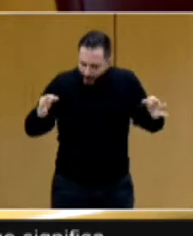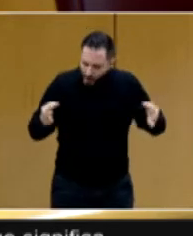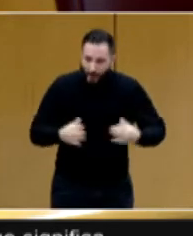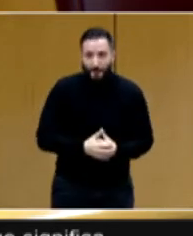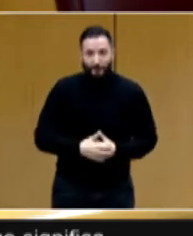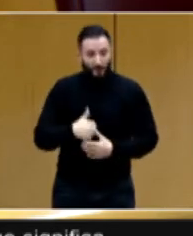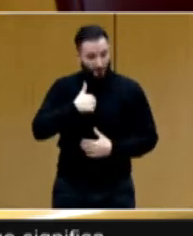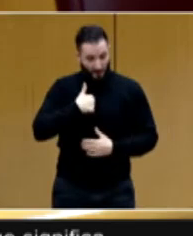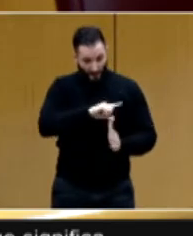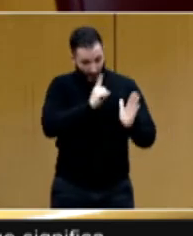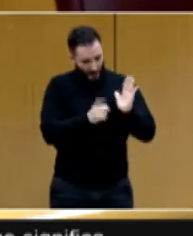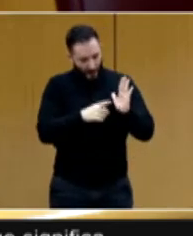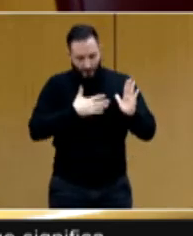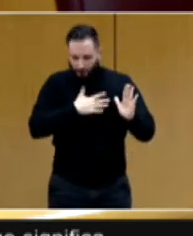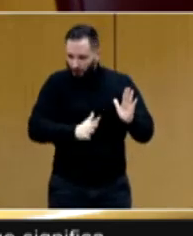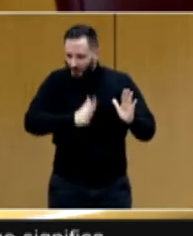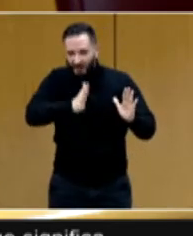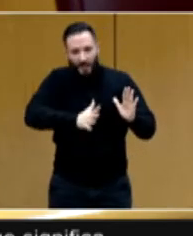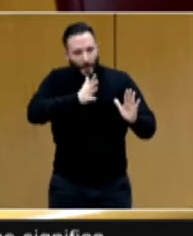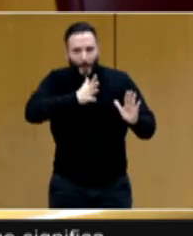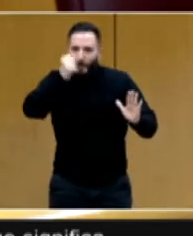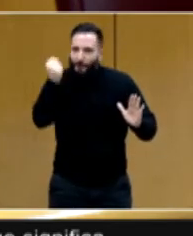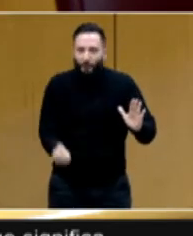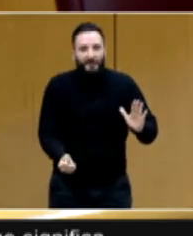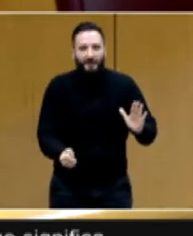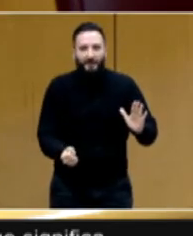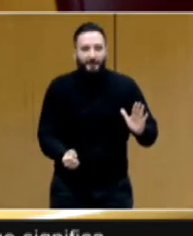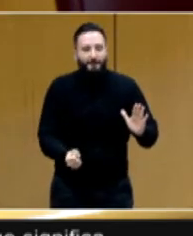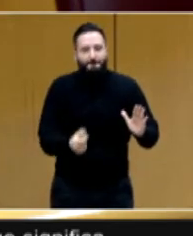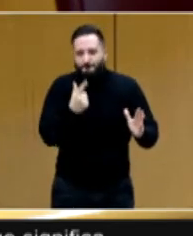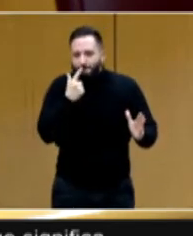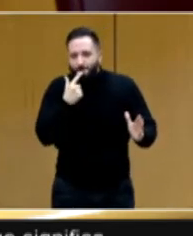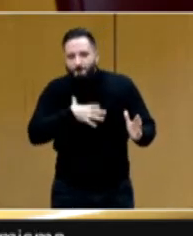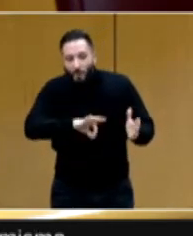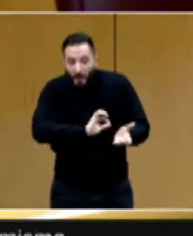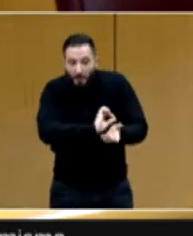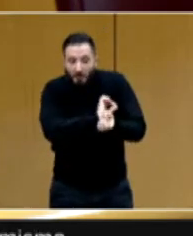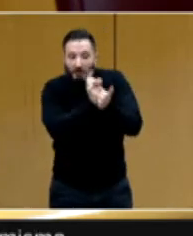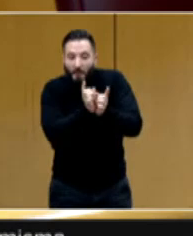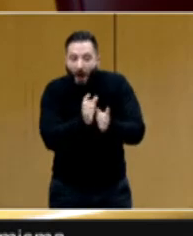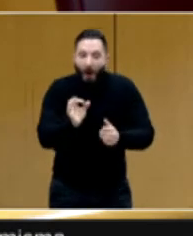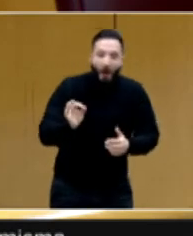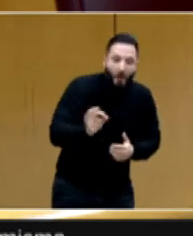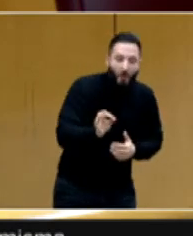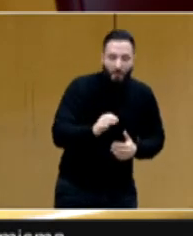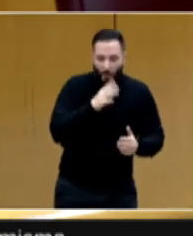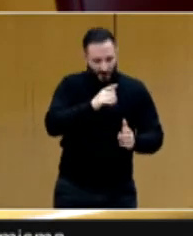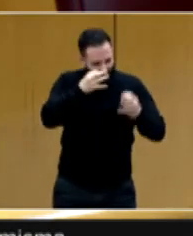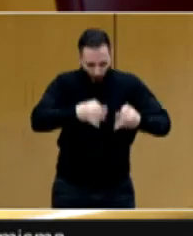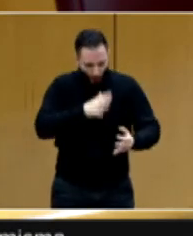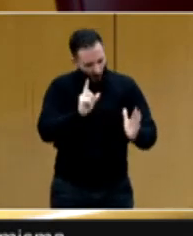fascina esta ley Me fascina perfectible seguro no hay ninguna obra humana que sea perfecta